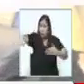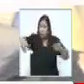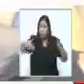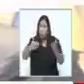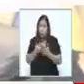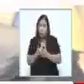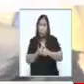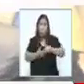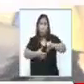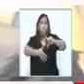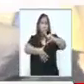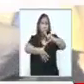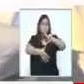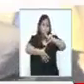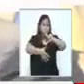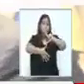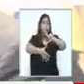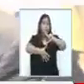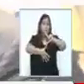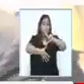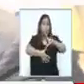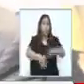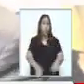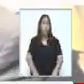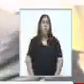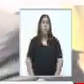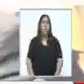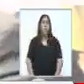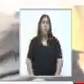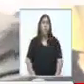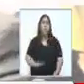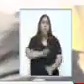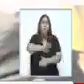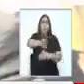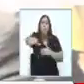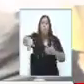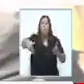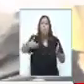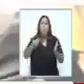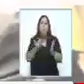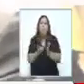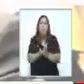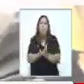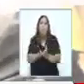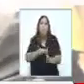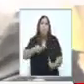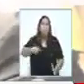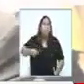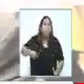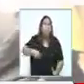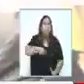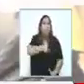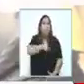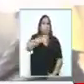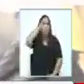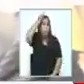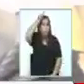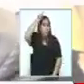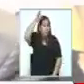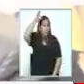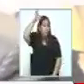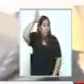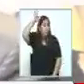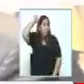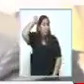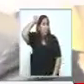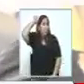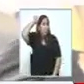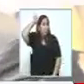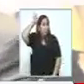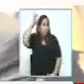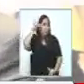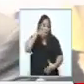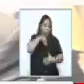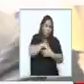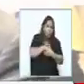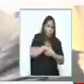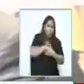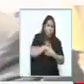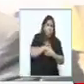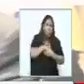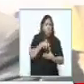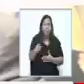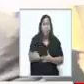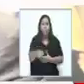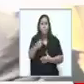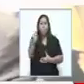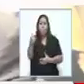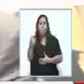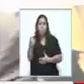Todos llevamos sangre indígena, solo que unos la llevamos en las venas y otros la llevan en sus